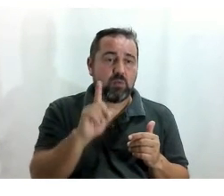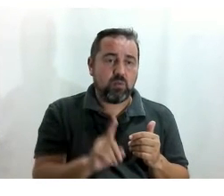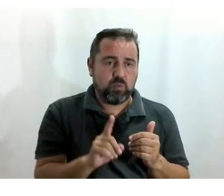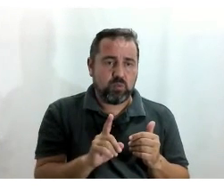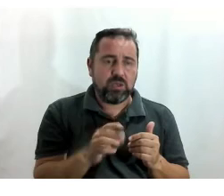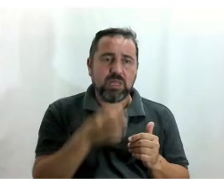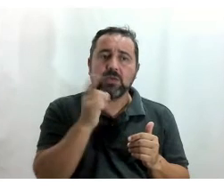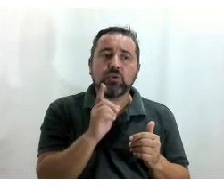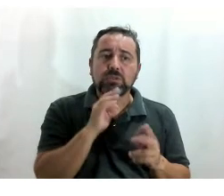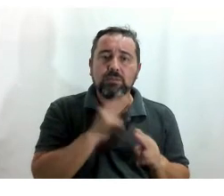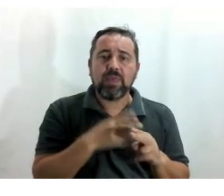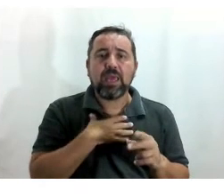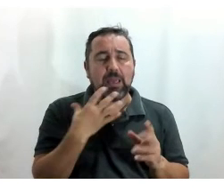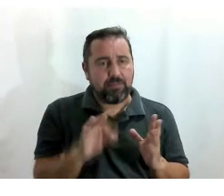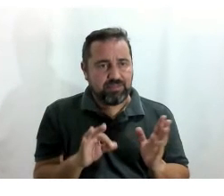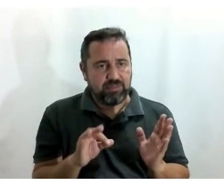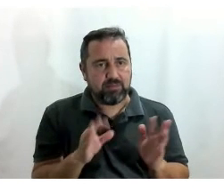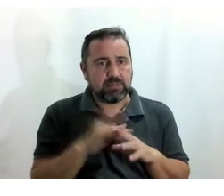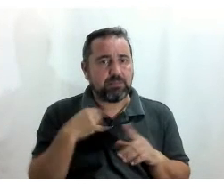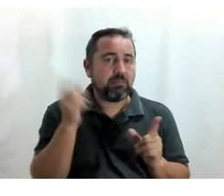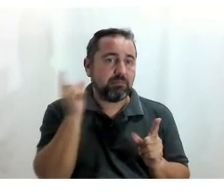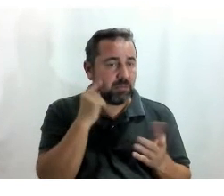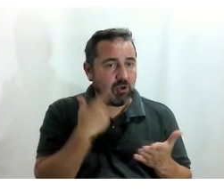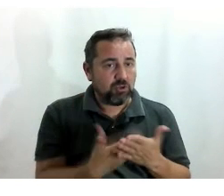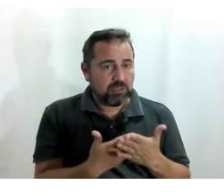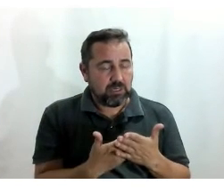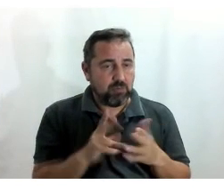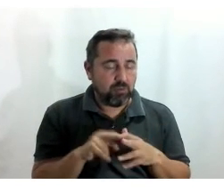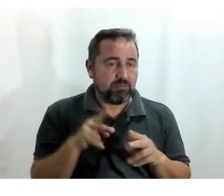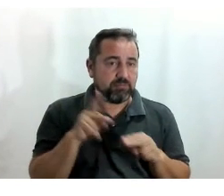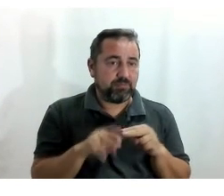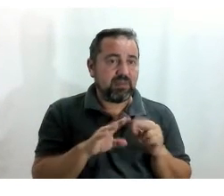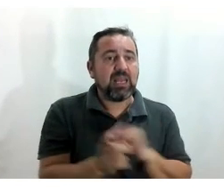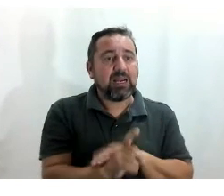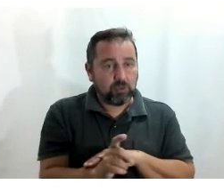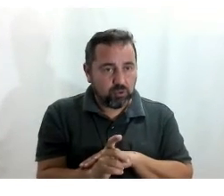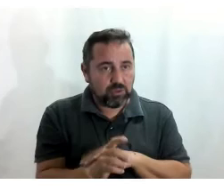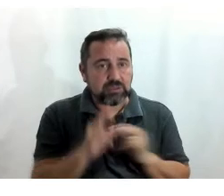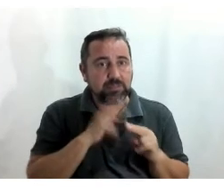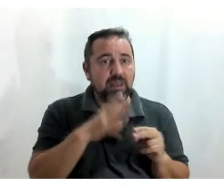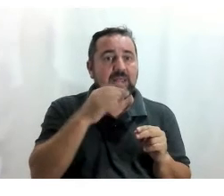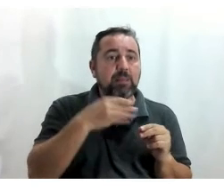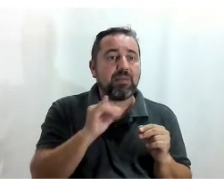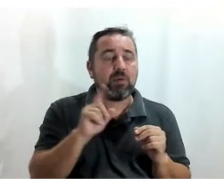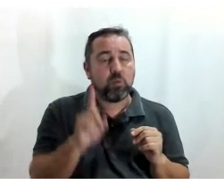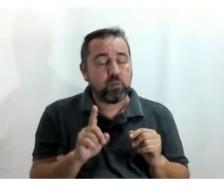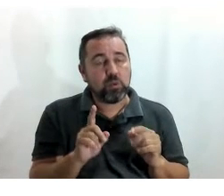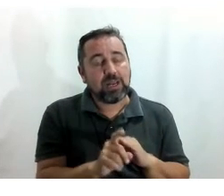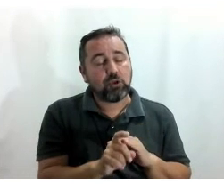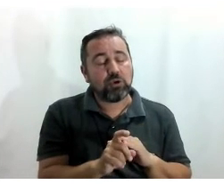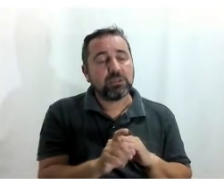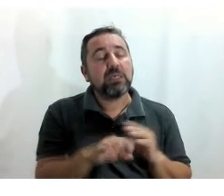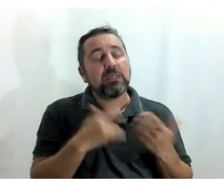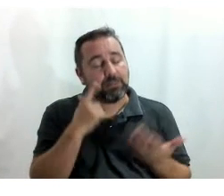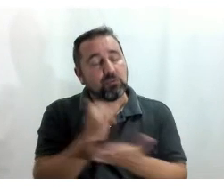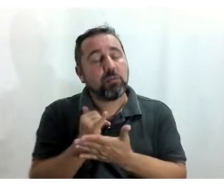solo era capaz de rescatar la pérdida auditiva en los ratones que presentaban TMC1 deleccionado, sino también se